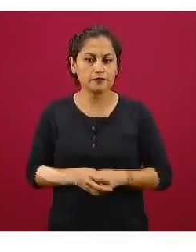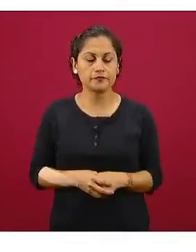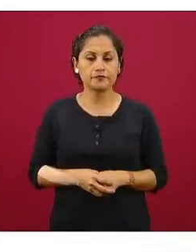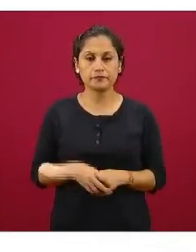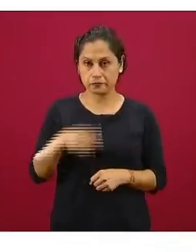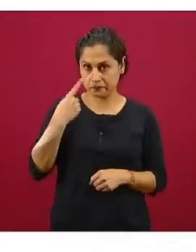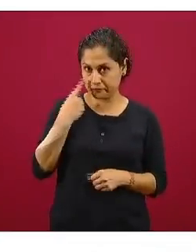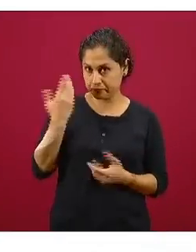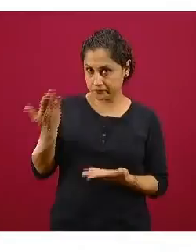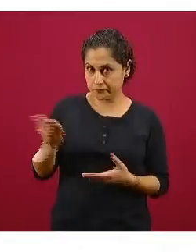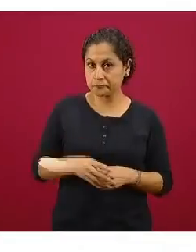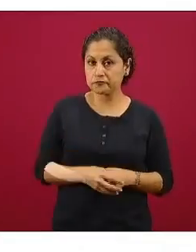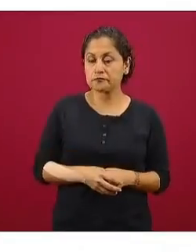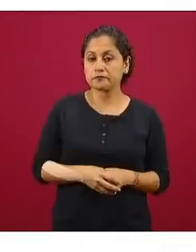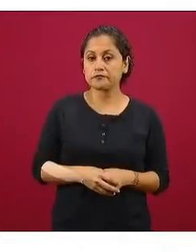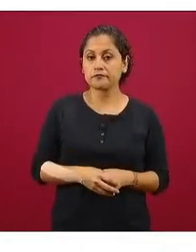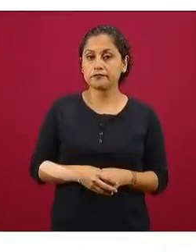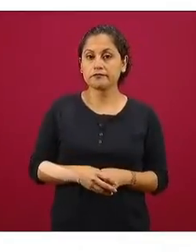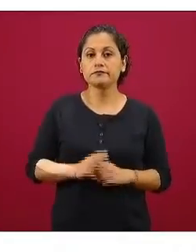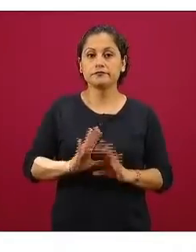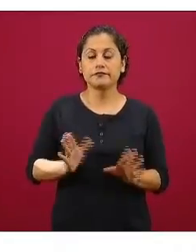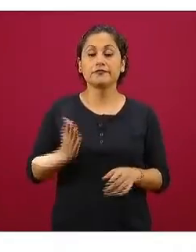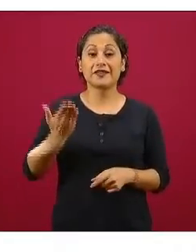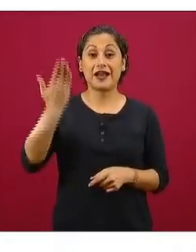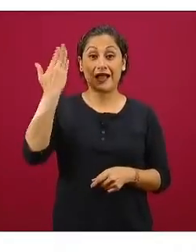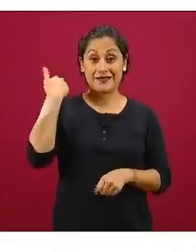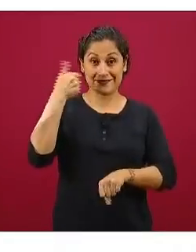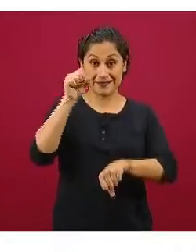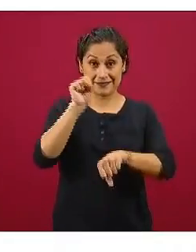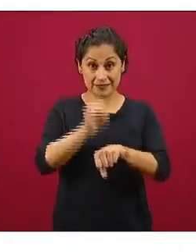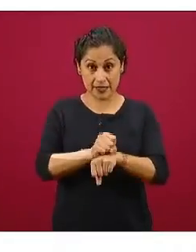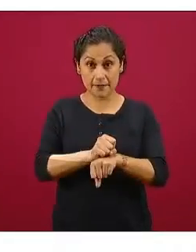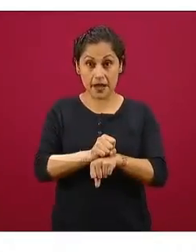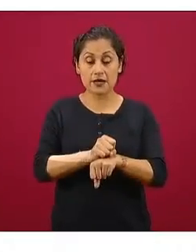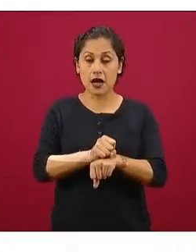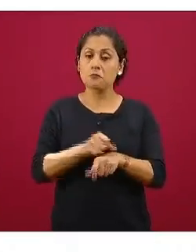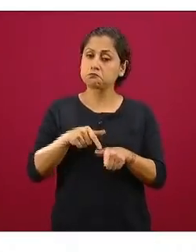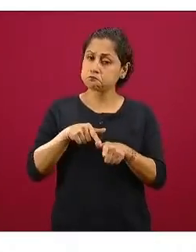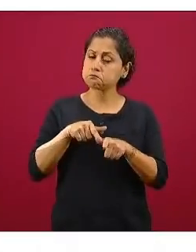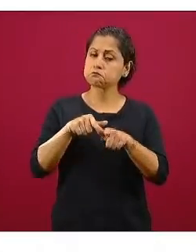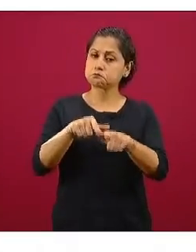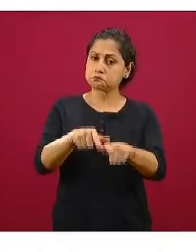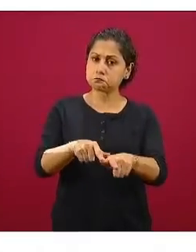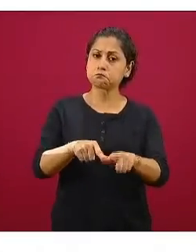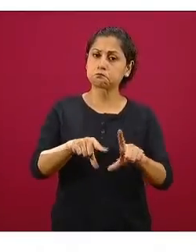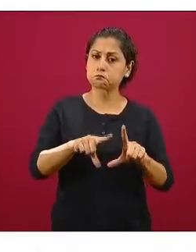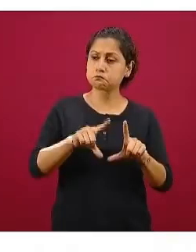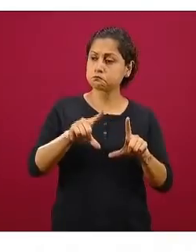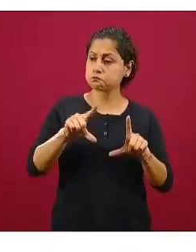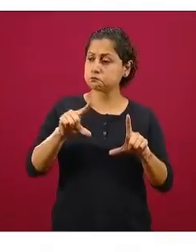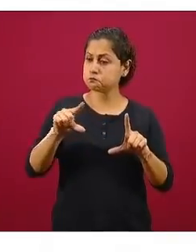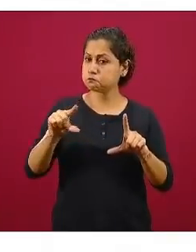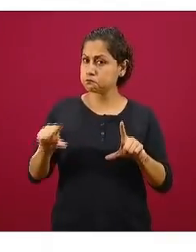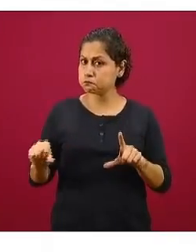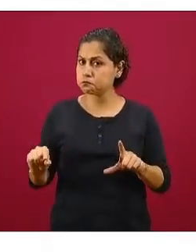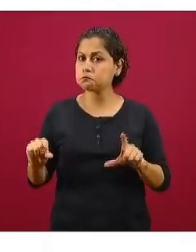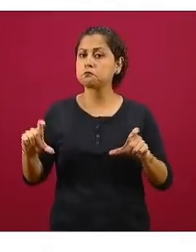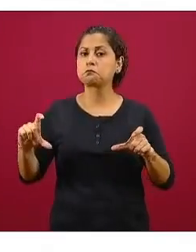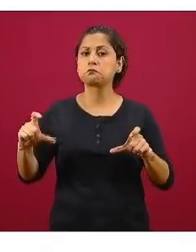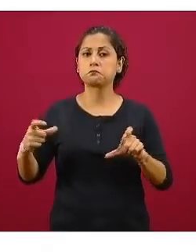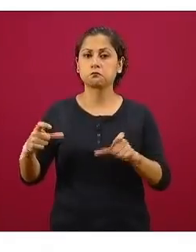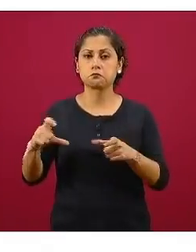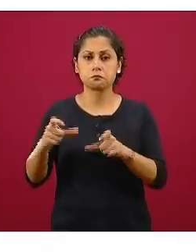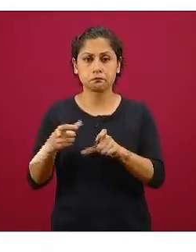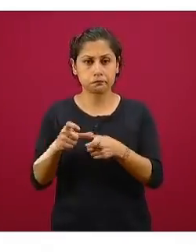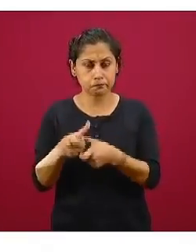la hospitalización, igual que ya se veía en la semana pasada, siguió su curso, ya ha estado en una tendencia descendente